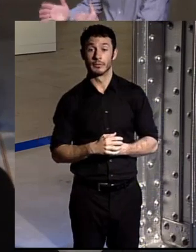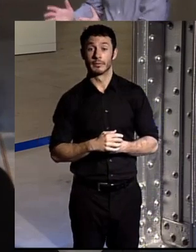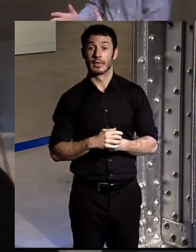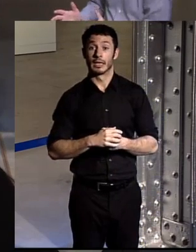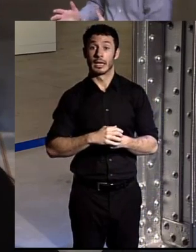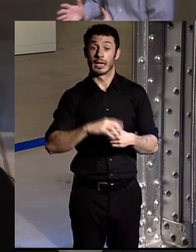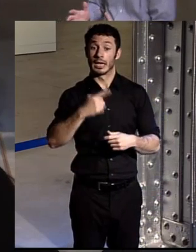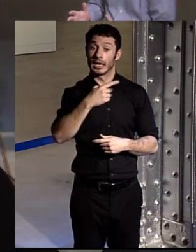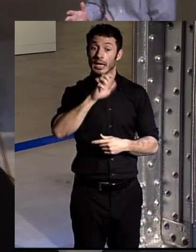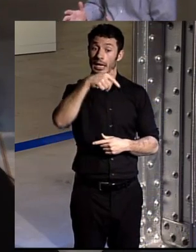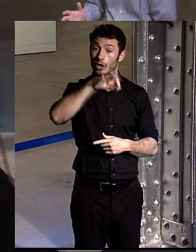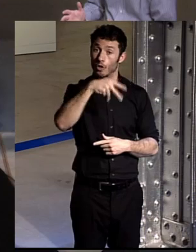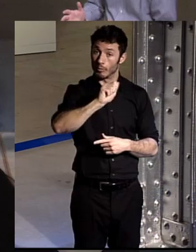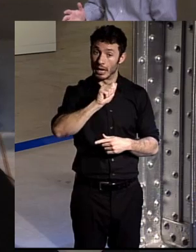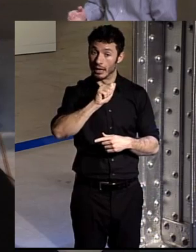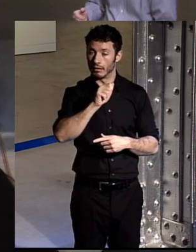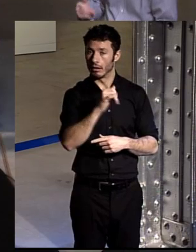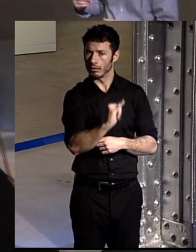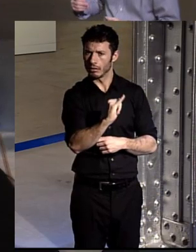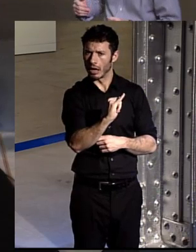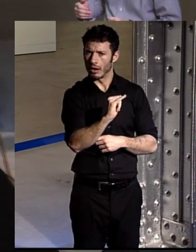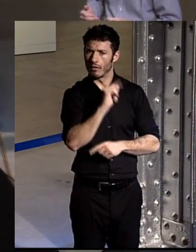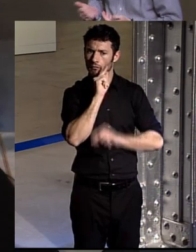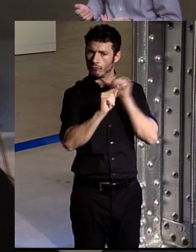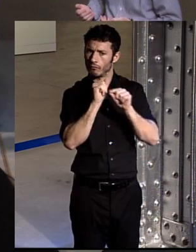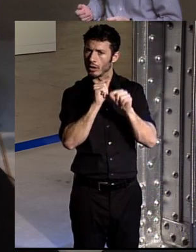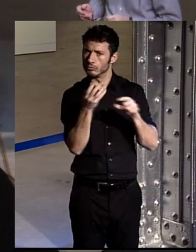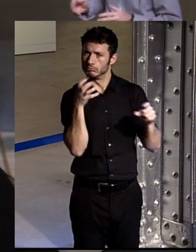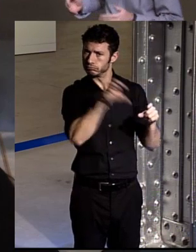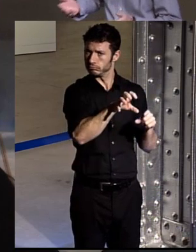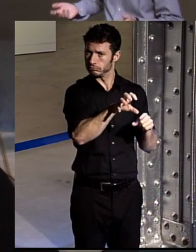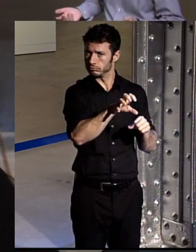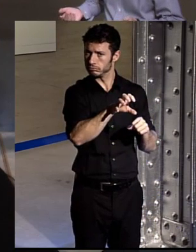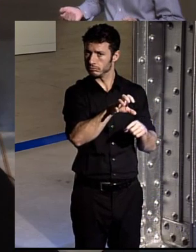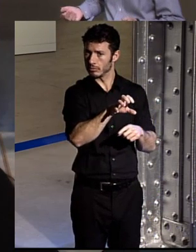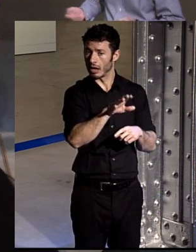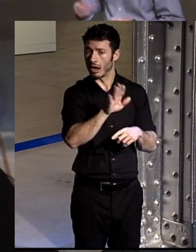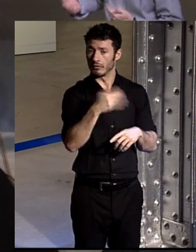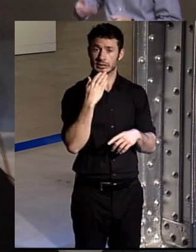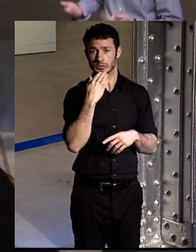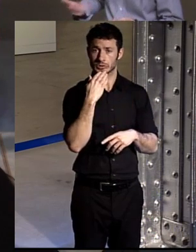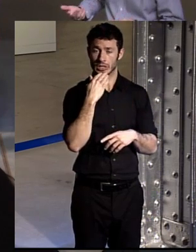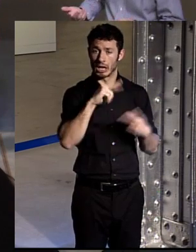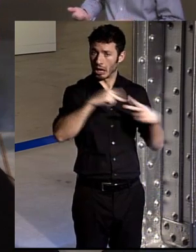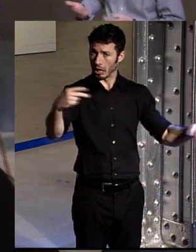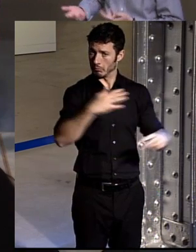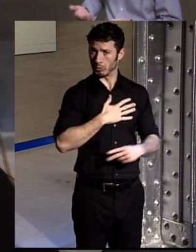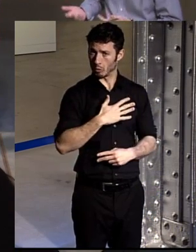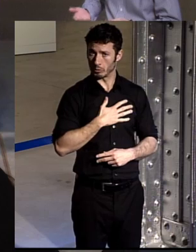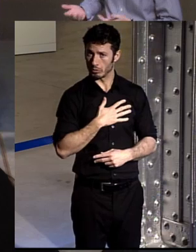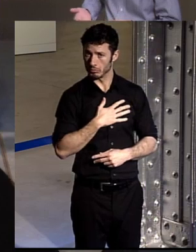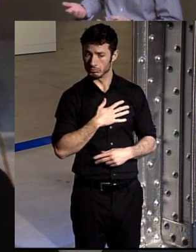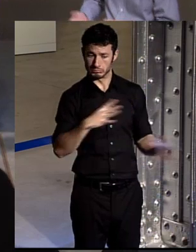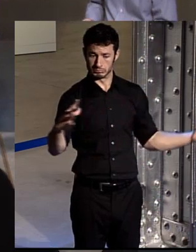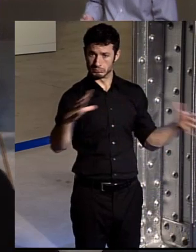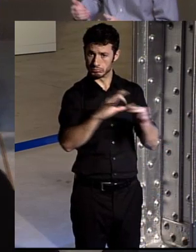quedado trozos de retrovirus integrados, efectivamente, que se acaban convirtiendo como si fueran genes nuestros y están sujetos a nuestros